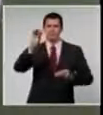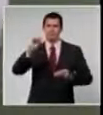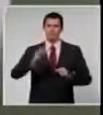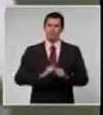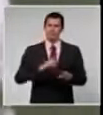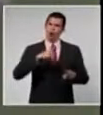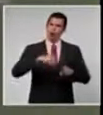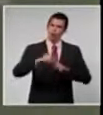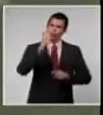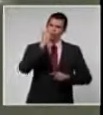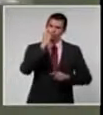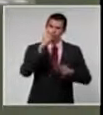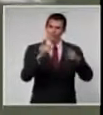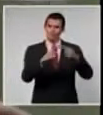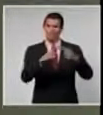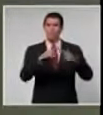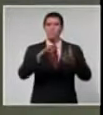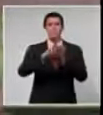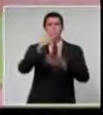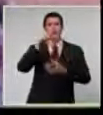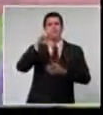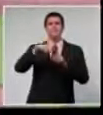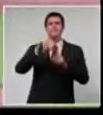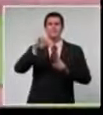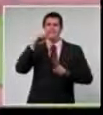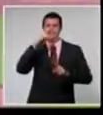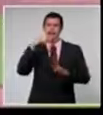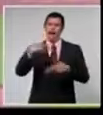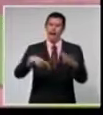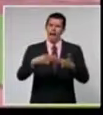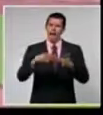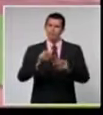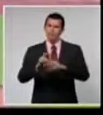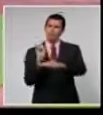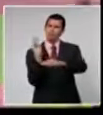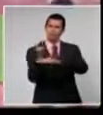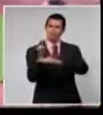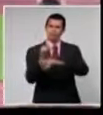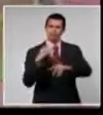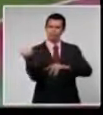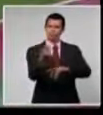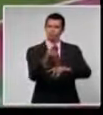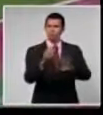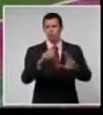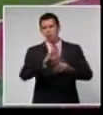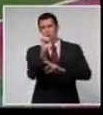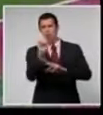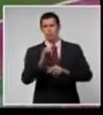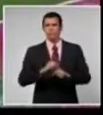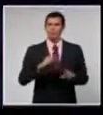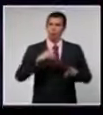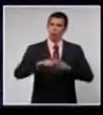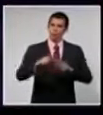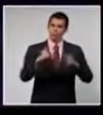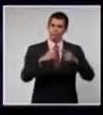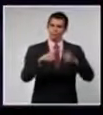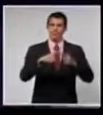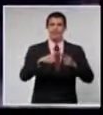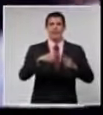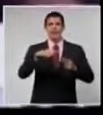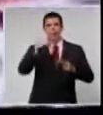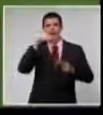disparó su 4º cuadrangular, mientras en Corea, el habanero Grisamer Despaine consiguió su 6ª victoria de la